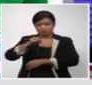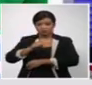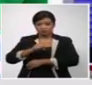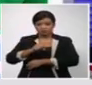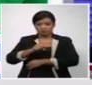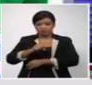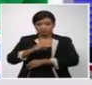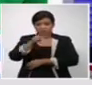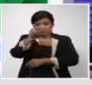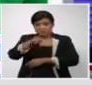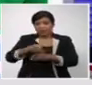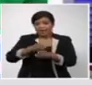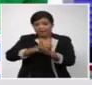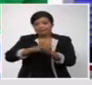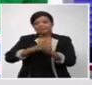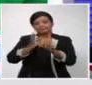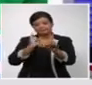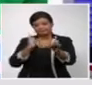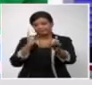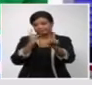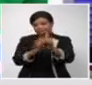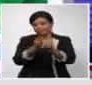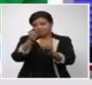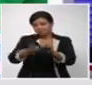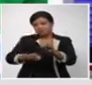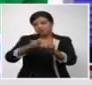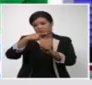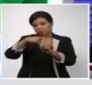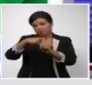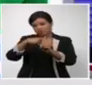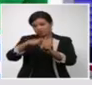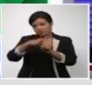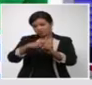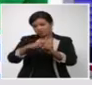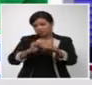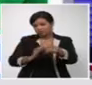de ser contacto de un caso confirmado previamente,